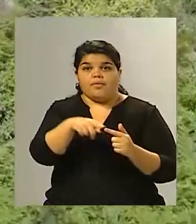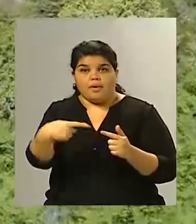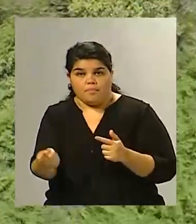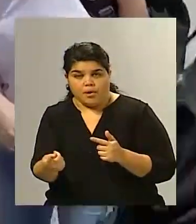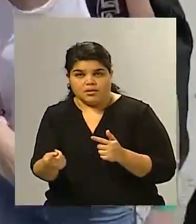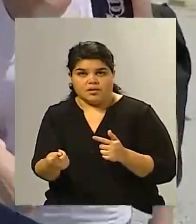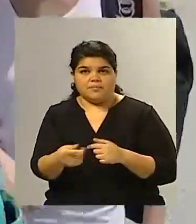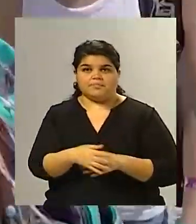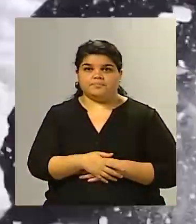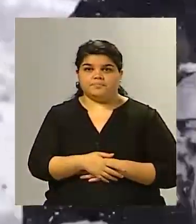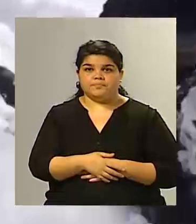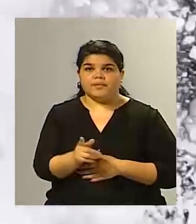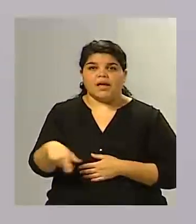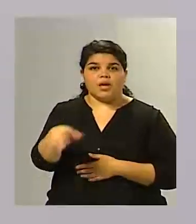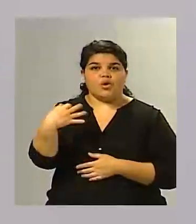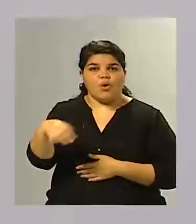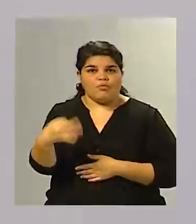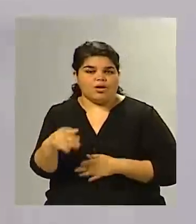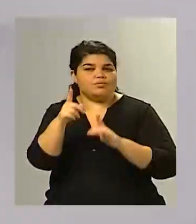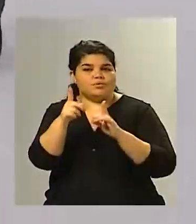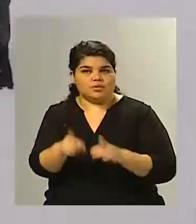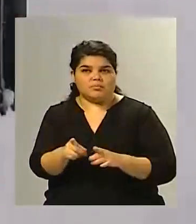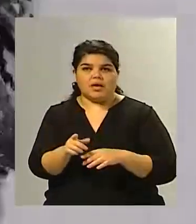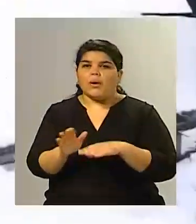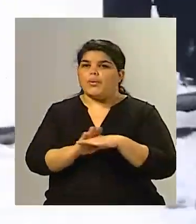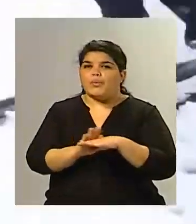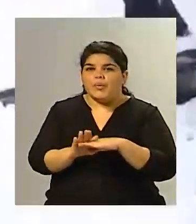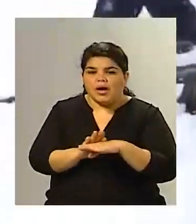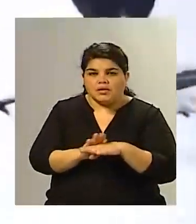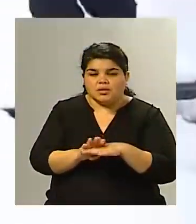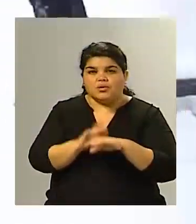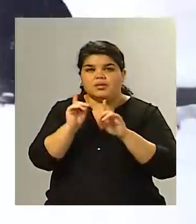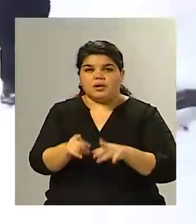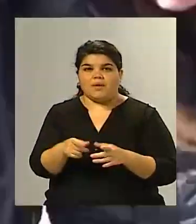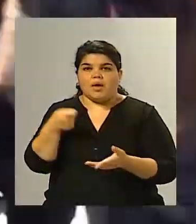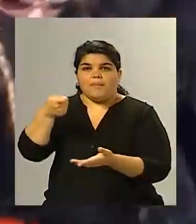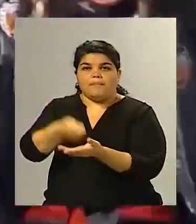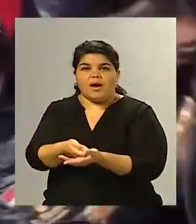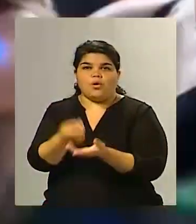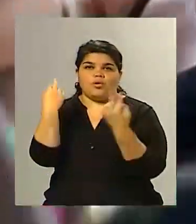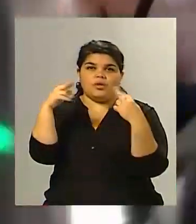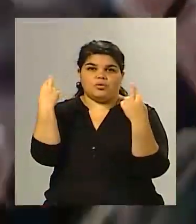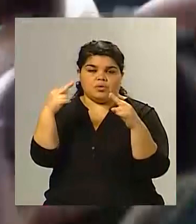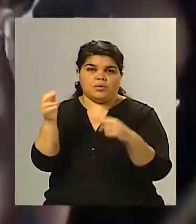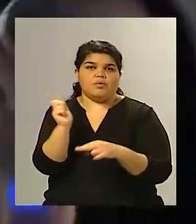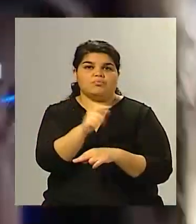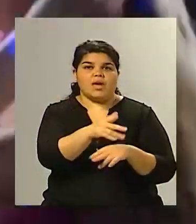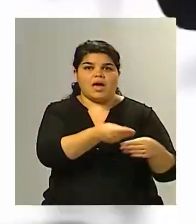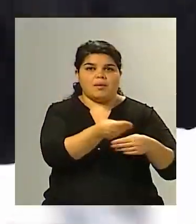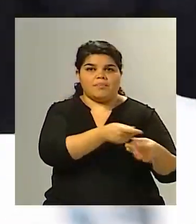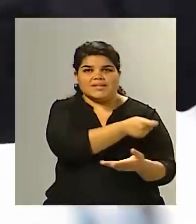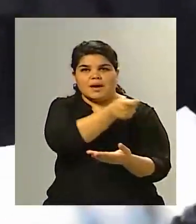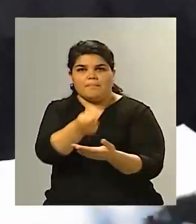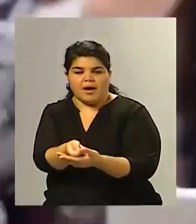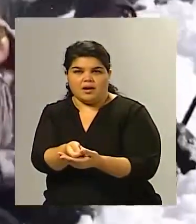que tiene que ver con el paquete básico y el fondo de turismo que debe depositar la agencia a tal fin. Bueno,